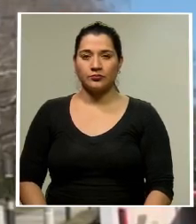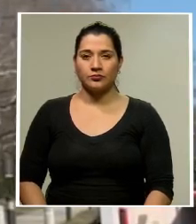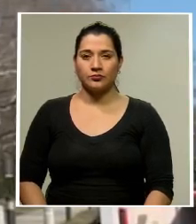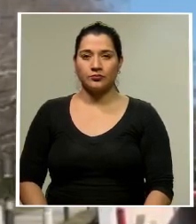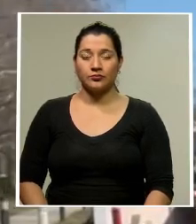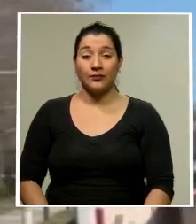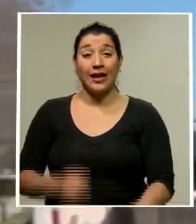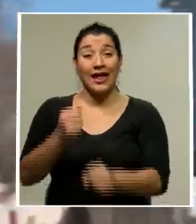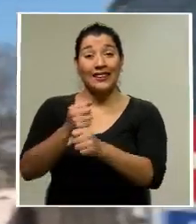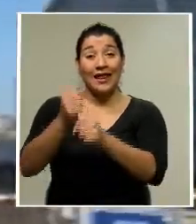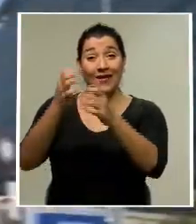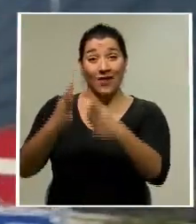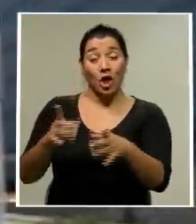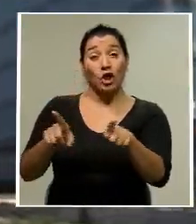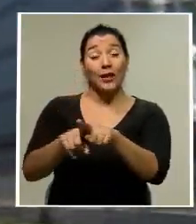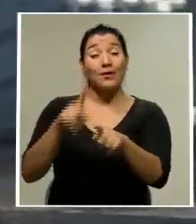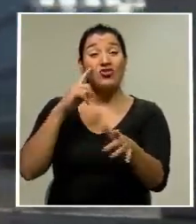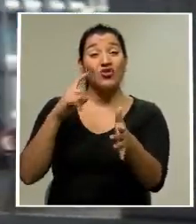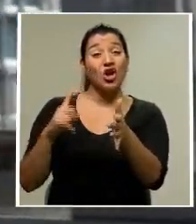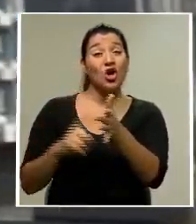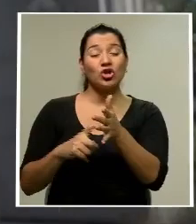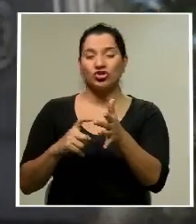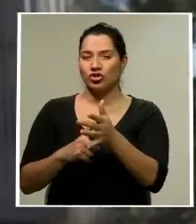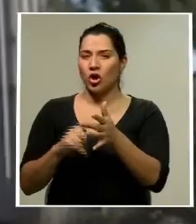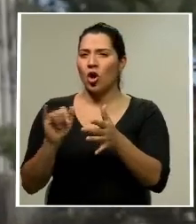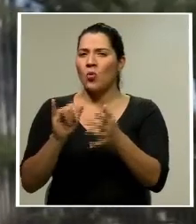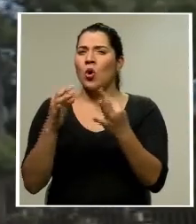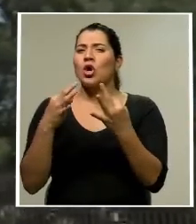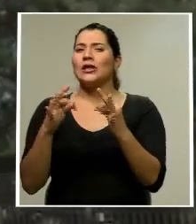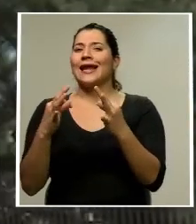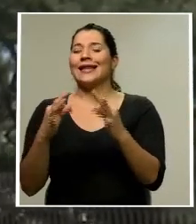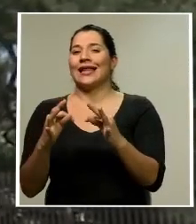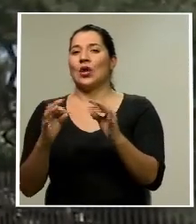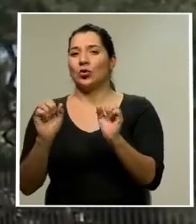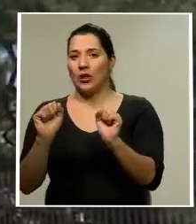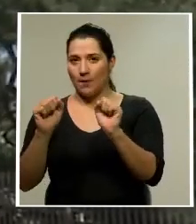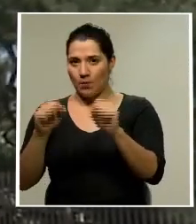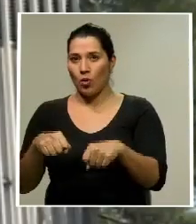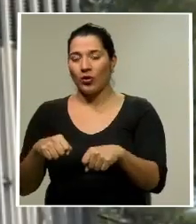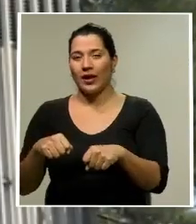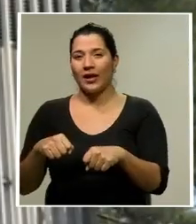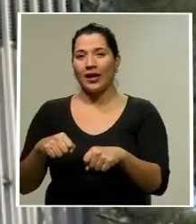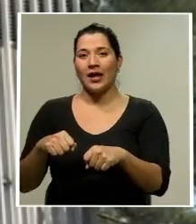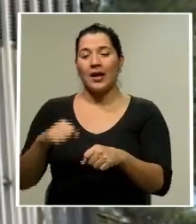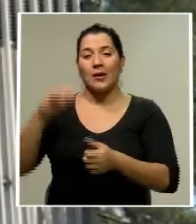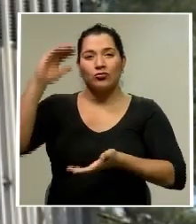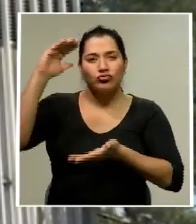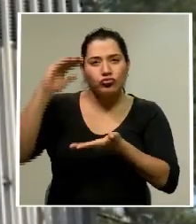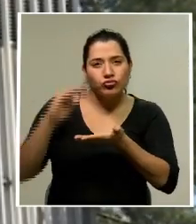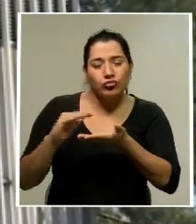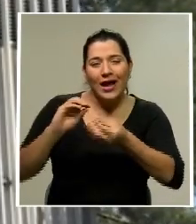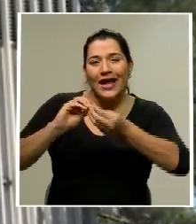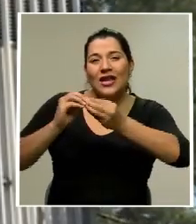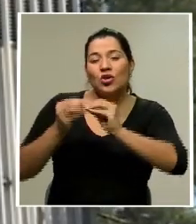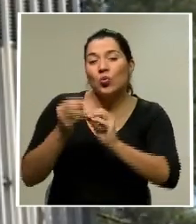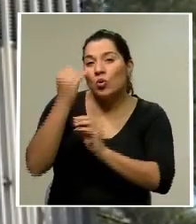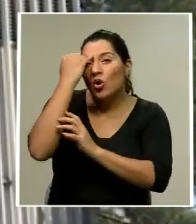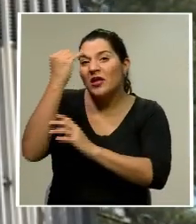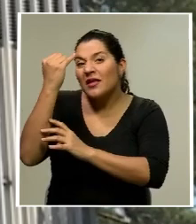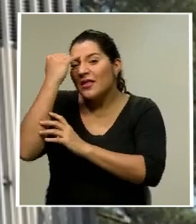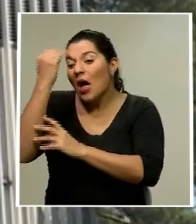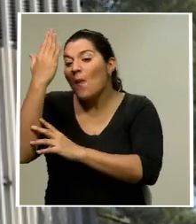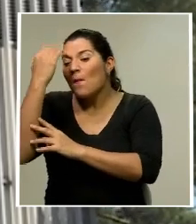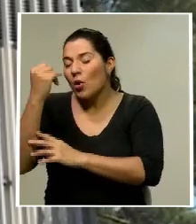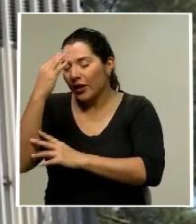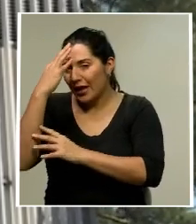El funcionario también reconoció que hubo un intento prematuro de reducir el número de hipótesis, en referencia a las conclusiones de una investigación